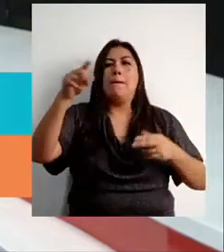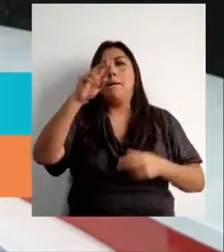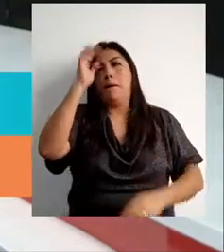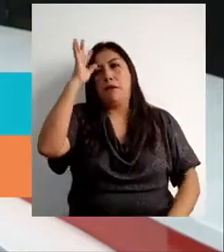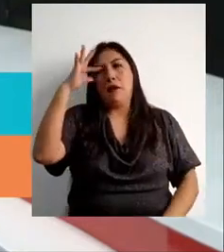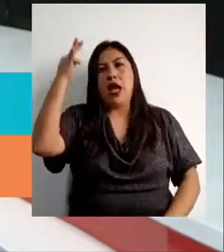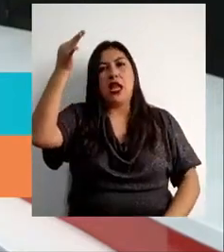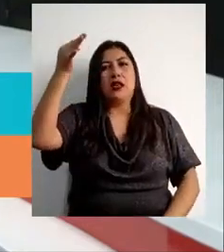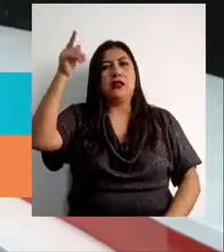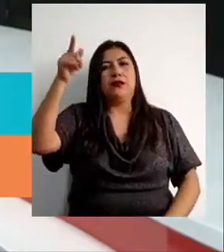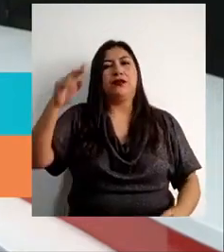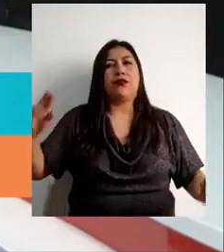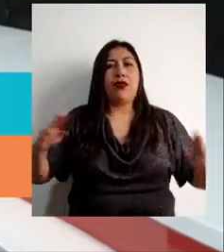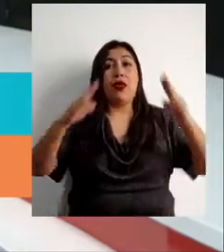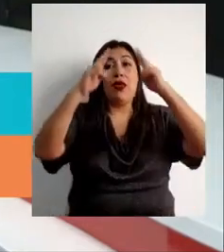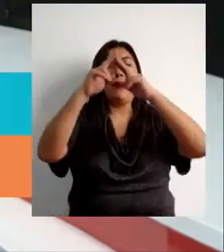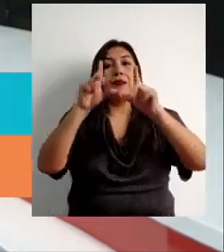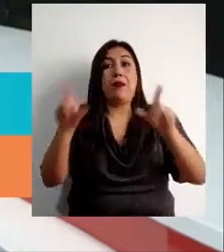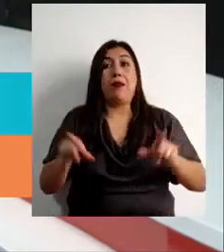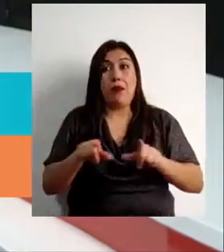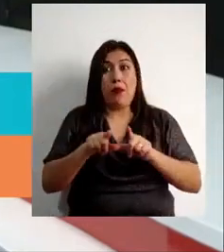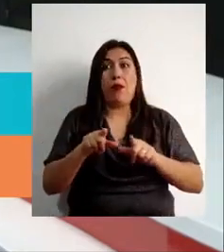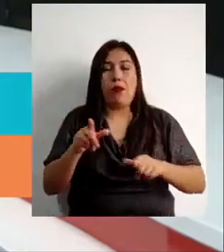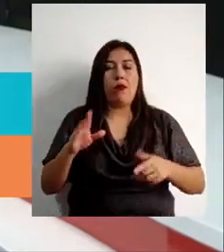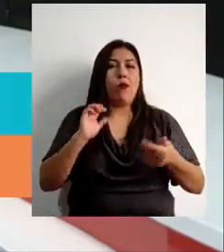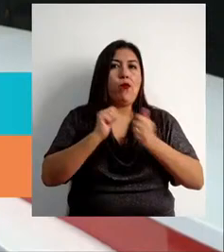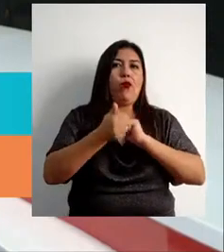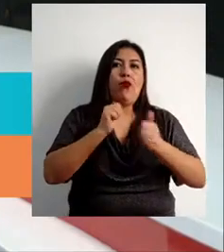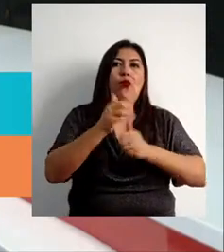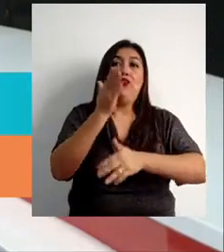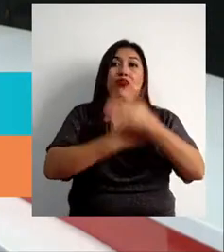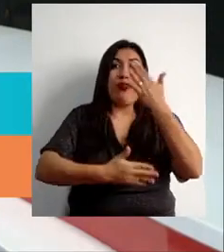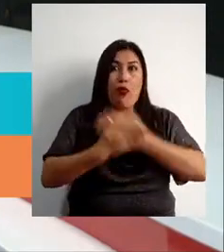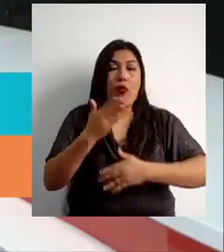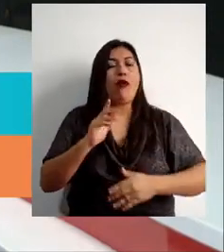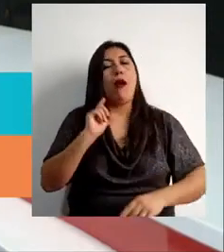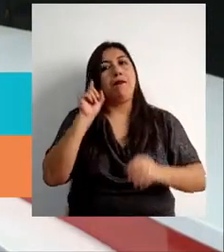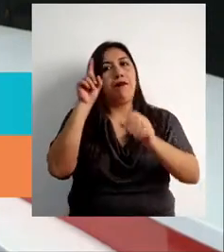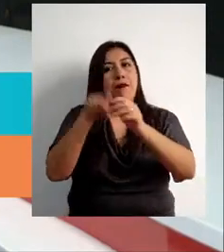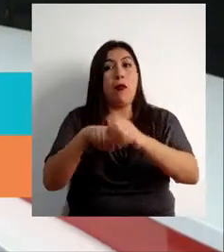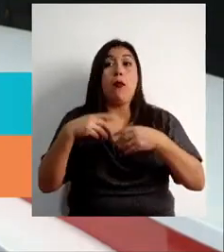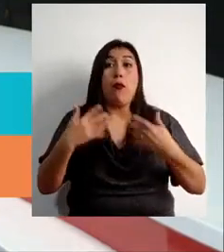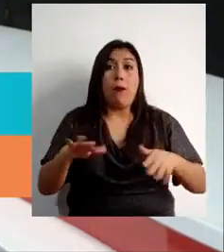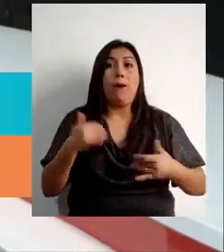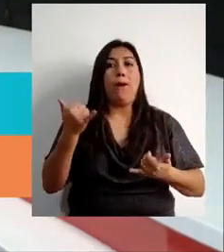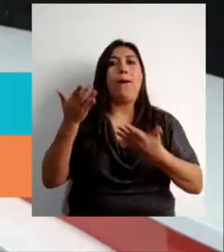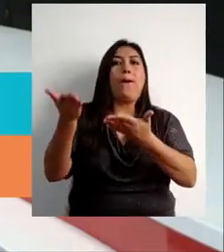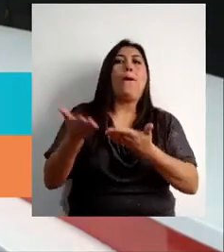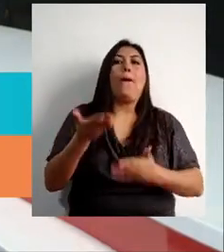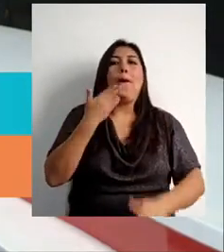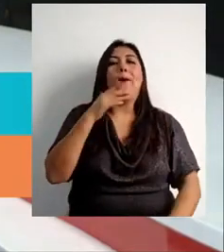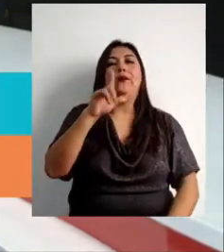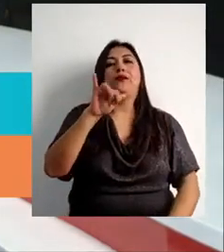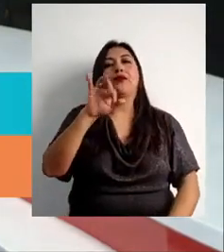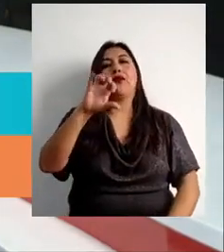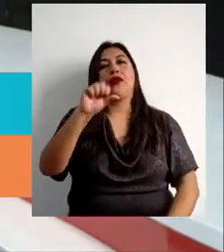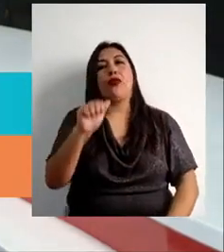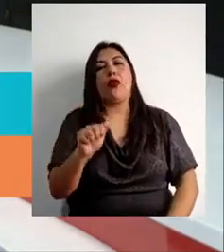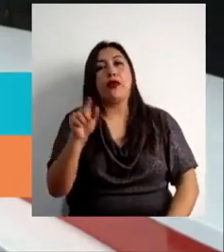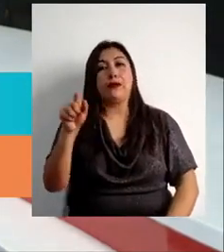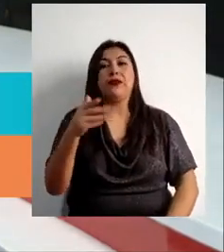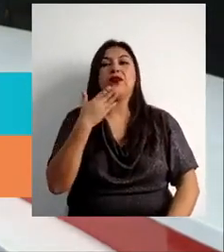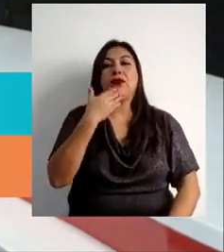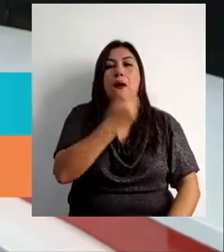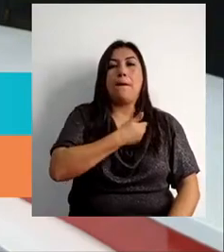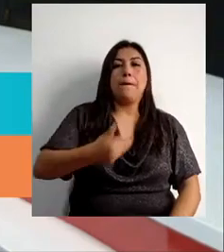peruana paralímpica estará en París. Así es que para ello vamos a conversar con Luisa Villar Gálvez. Ella es presidenta de la